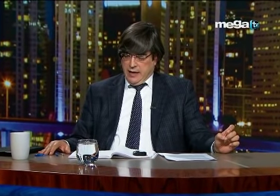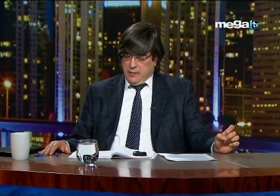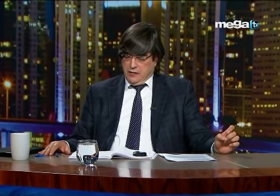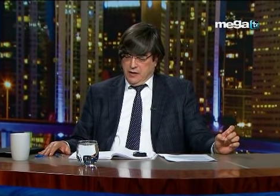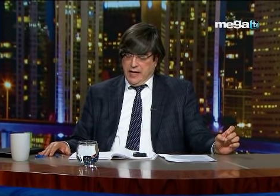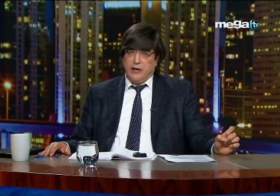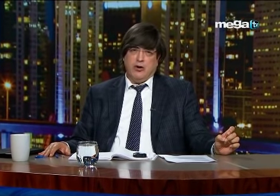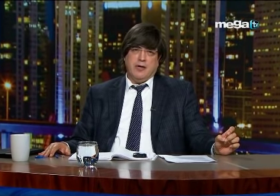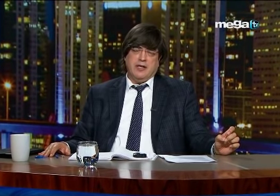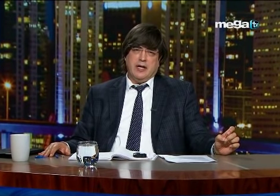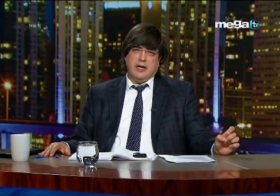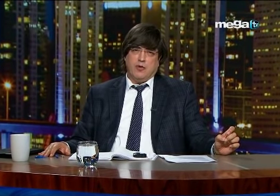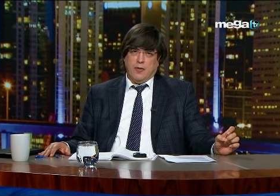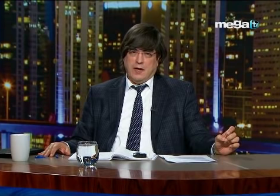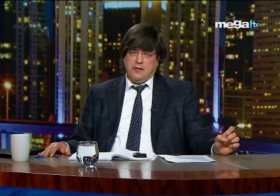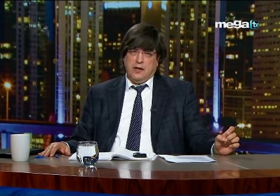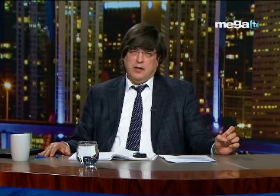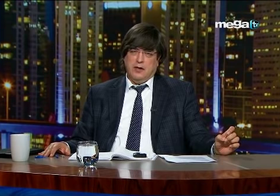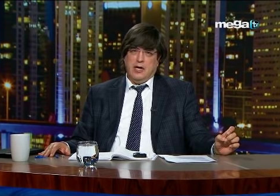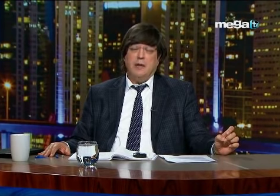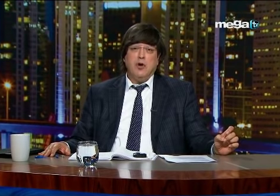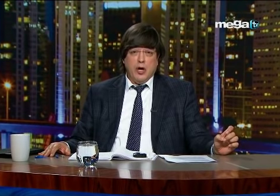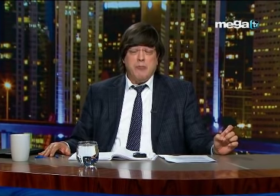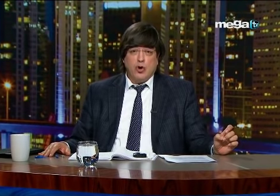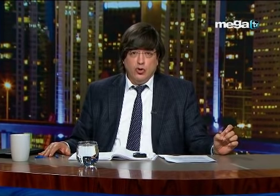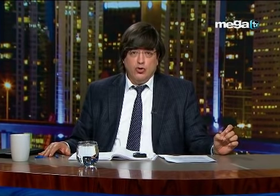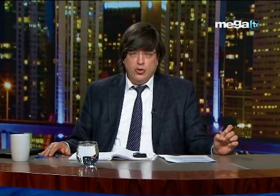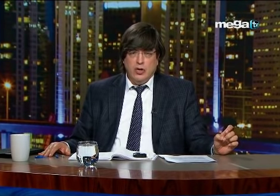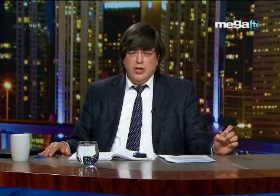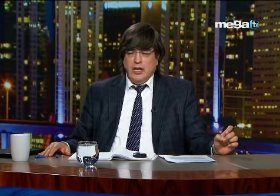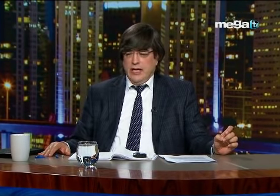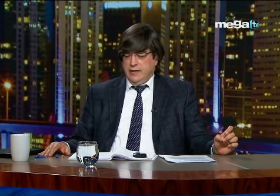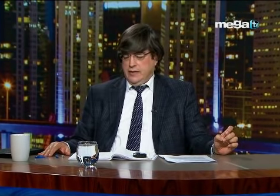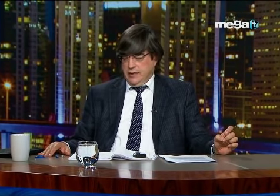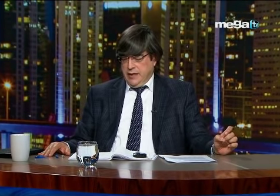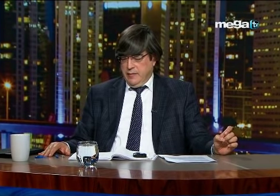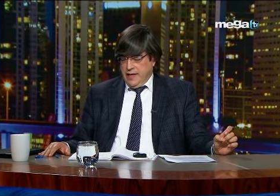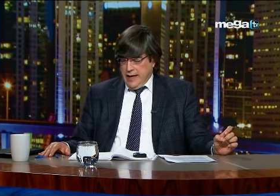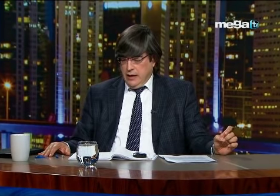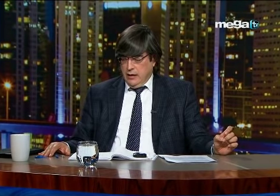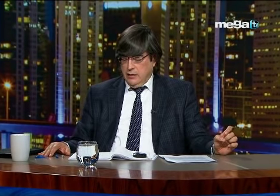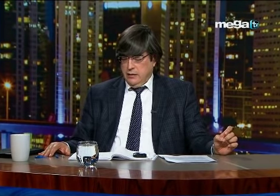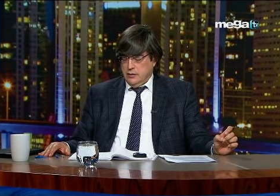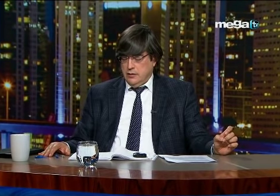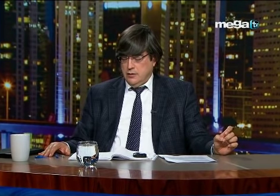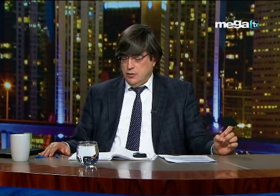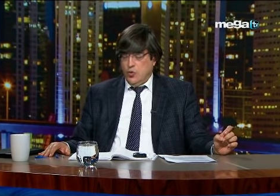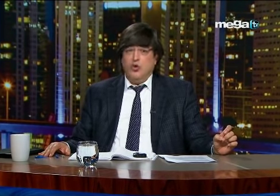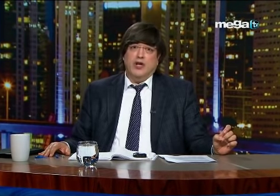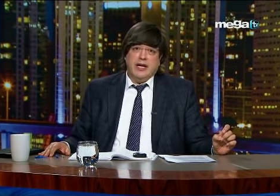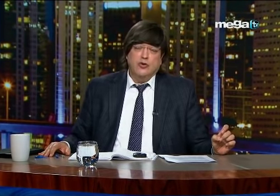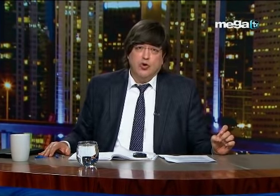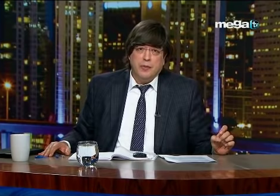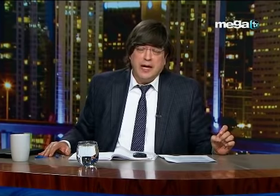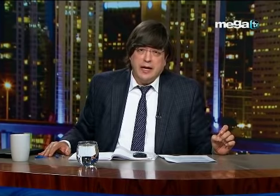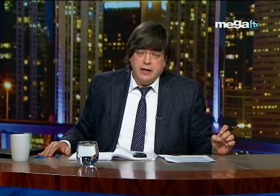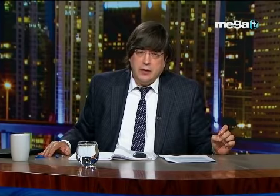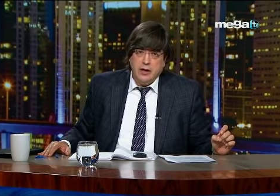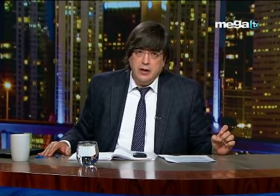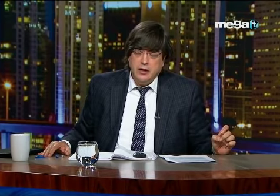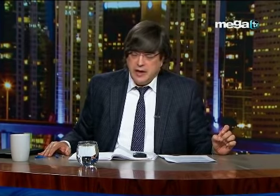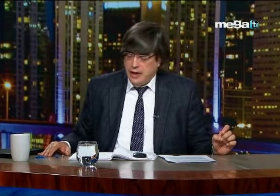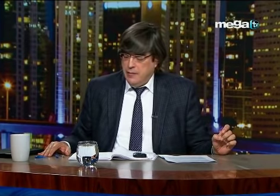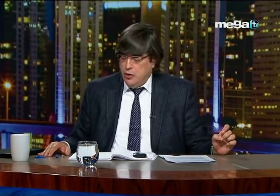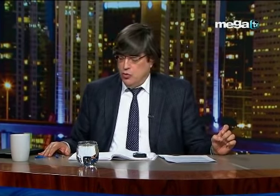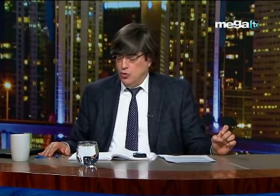es el traje de presidiario que va a tener que probarse, espero que pronto, este criminal cuyos delitos no